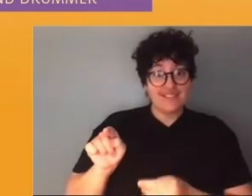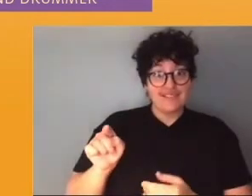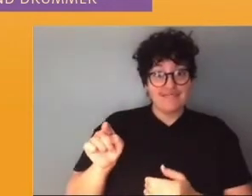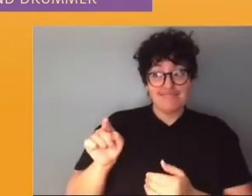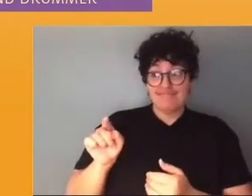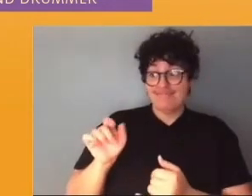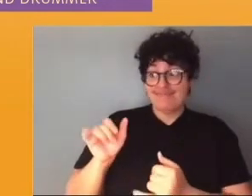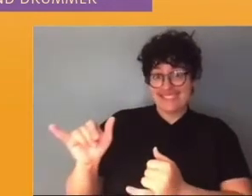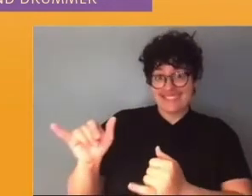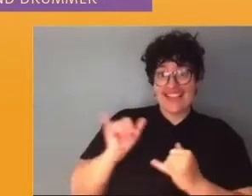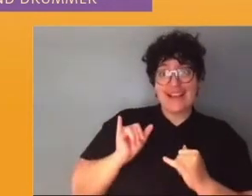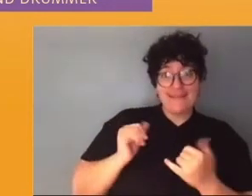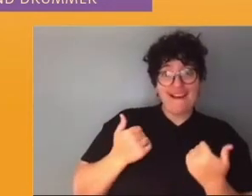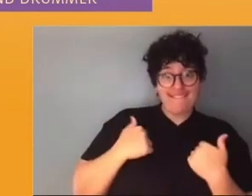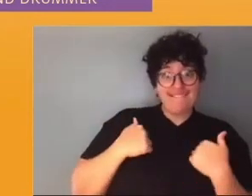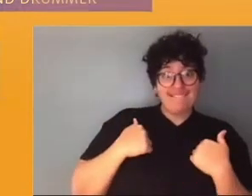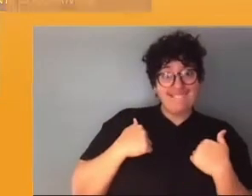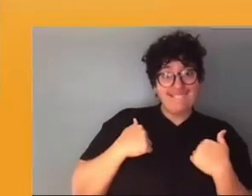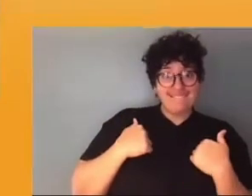también.